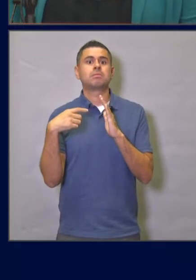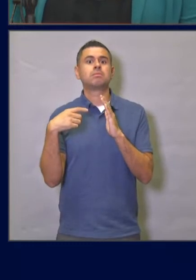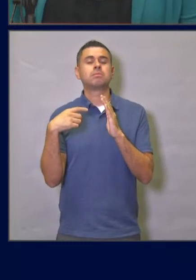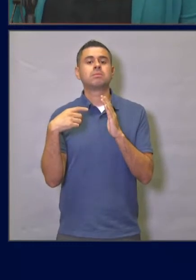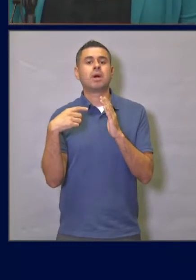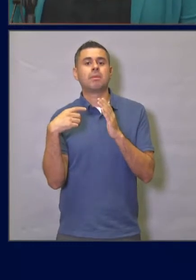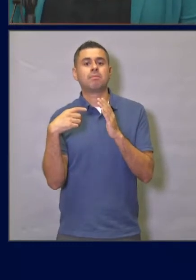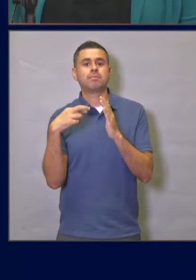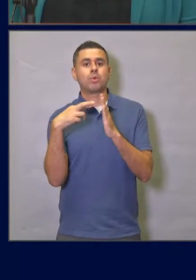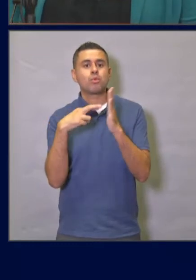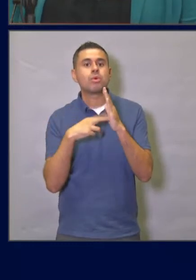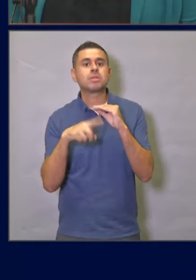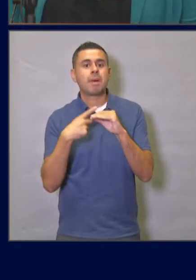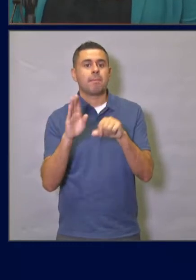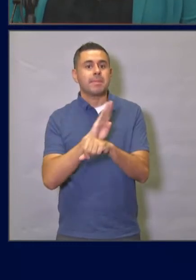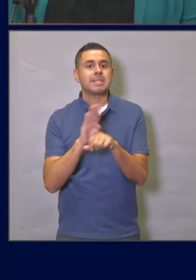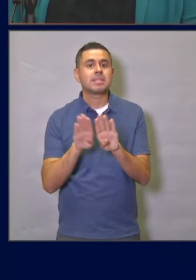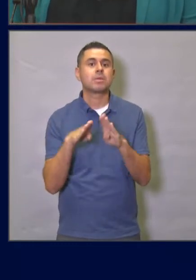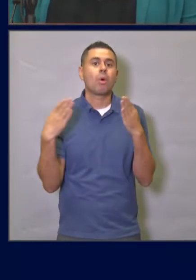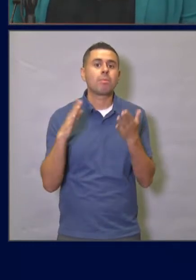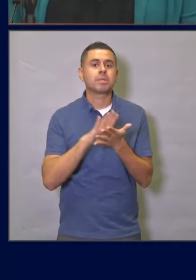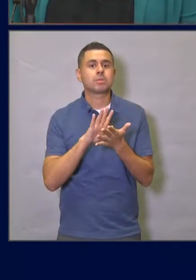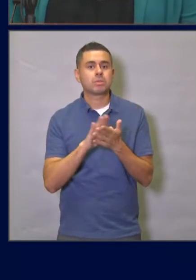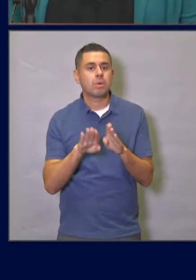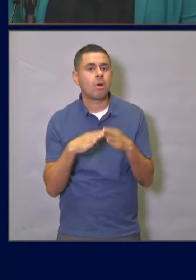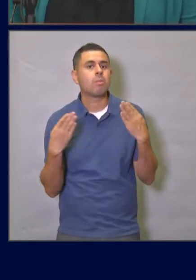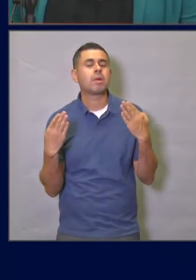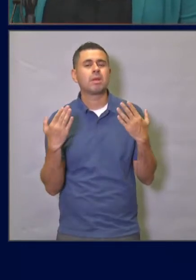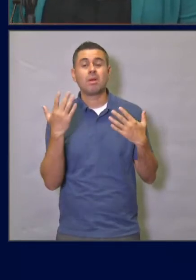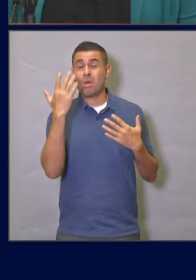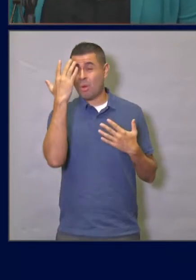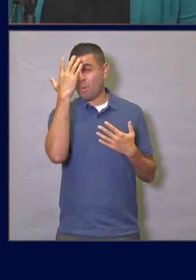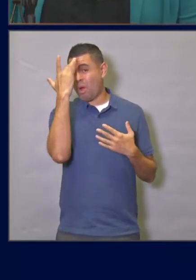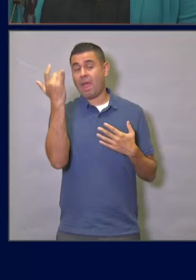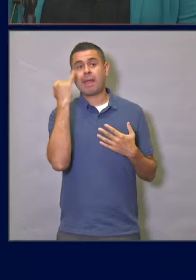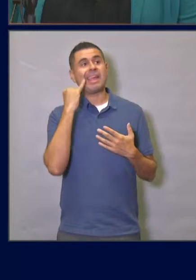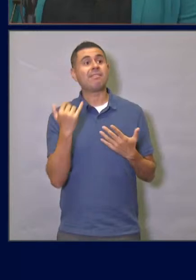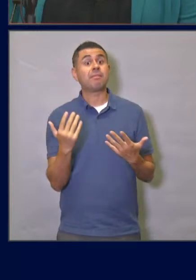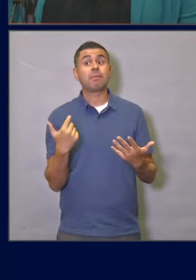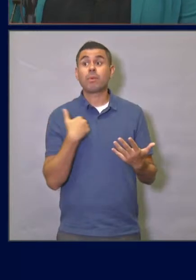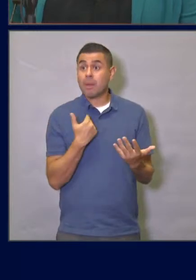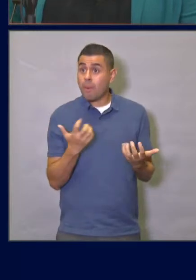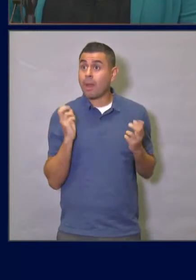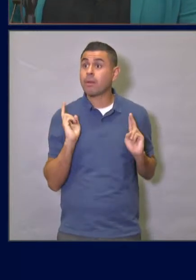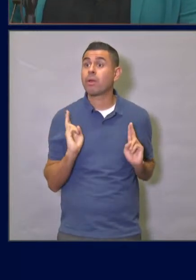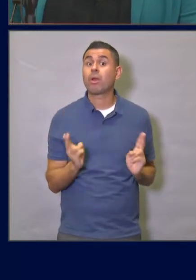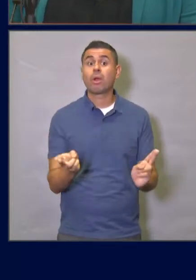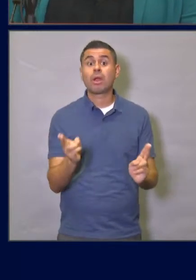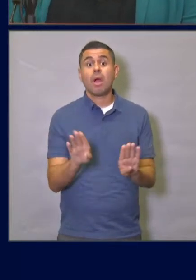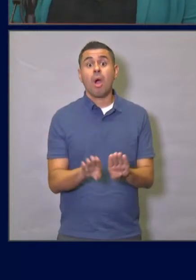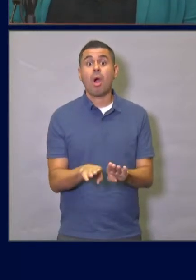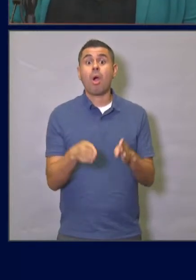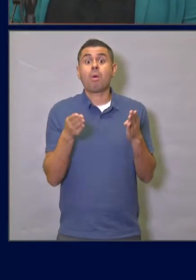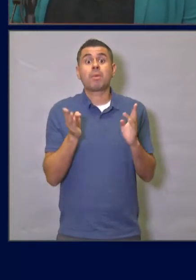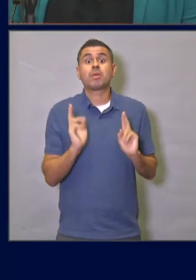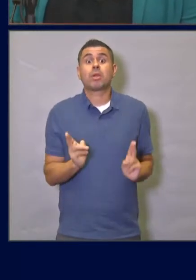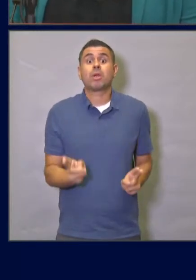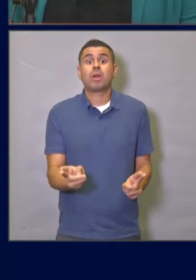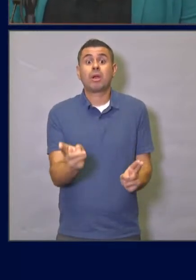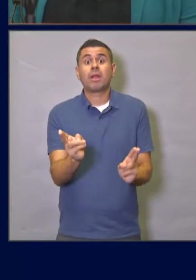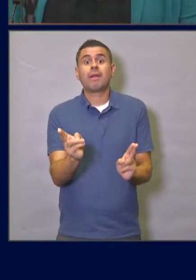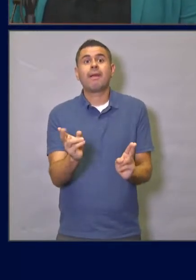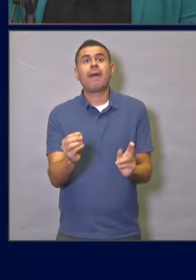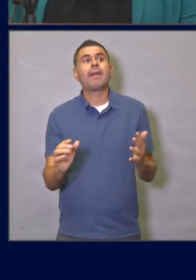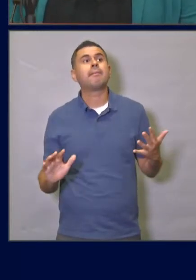meses. Tendremos que ser conscientes del impacto que tendrá reabrir nuevamente los negocios y las